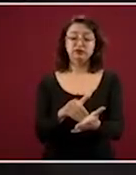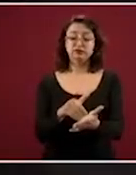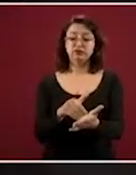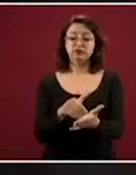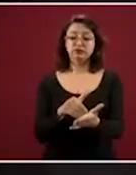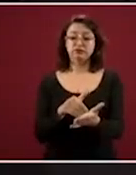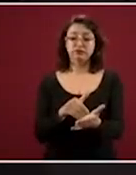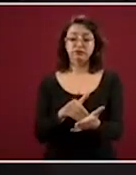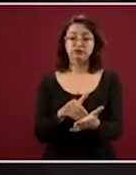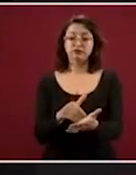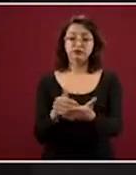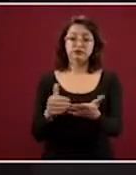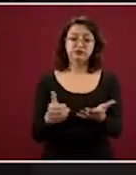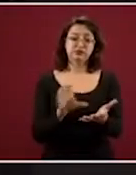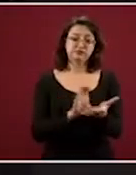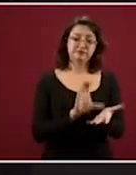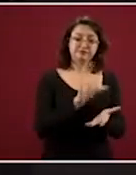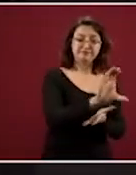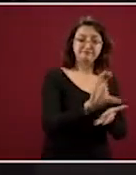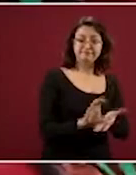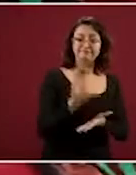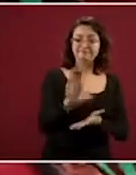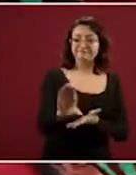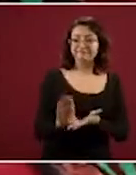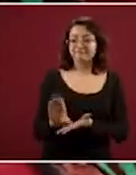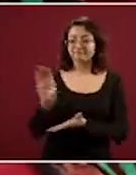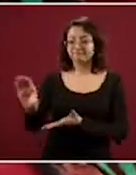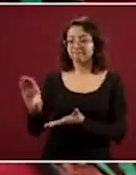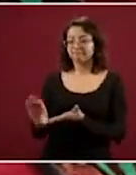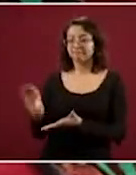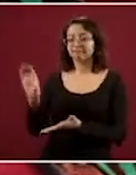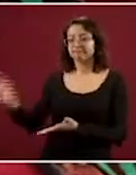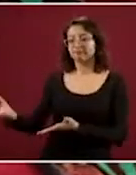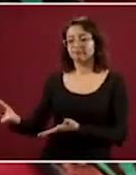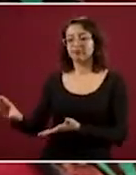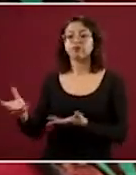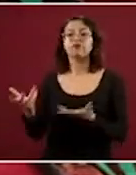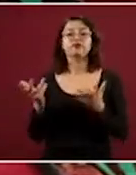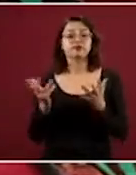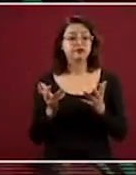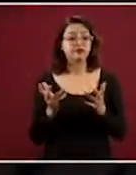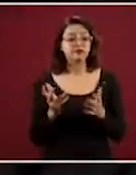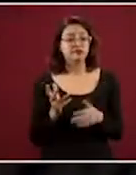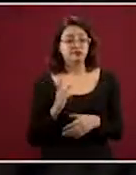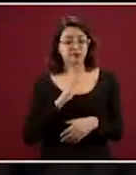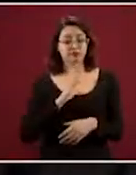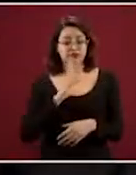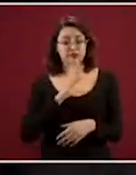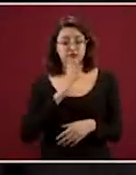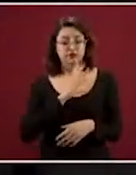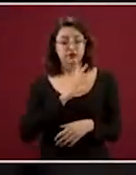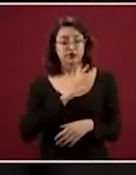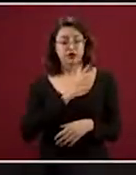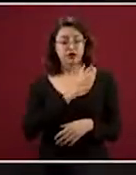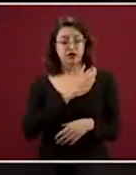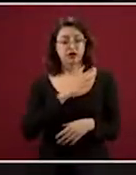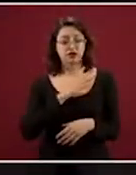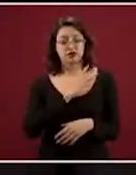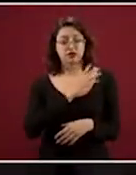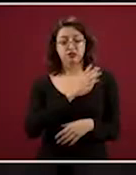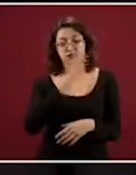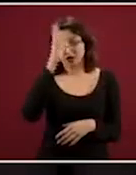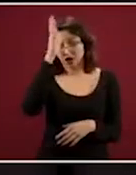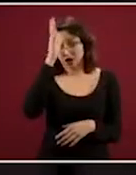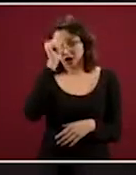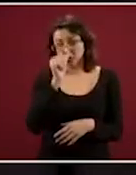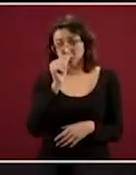se distribuyen en las ciudades y que hay convenios con las empresas